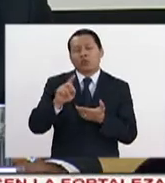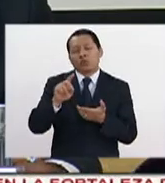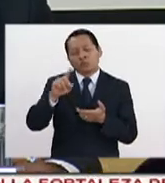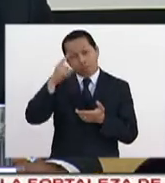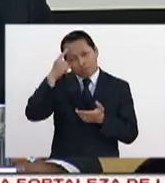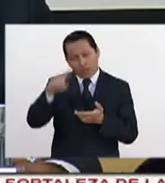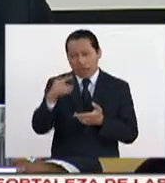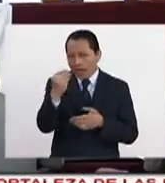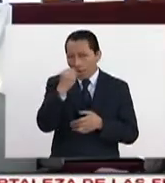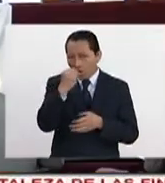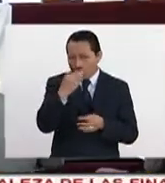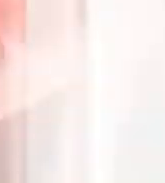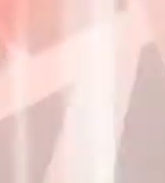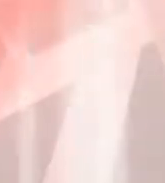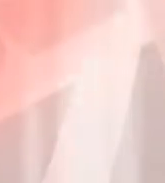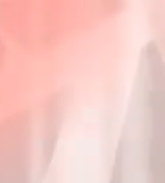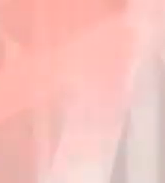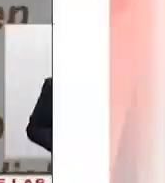la alimentación.